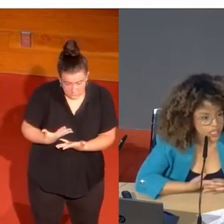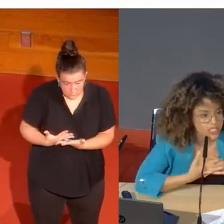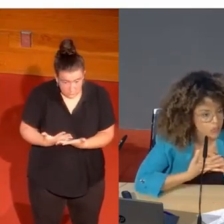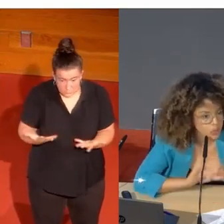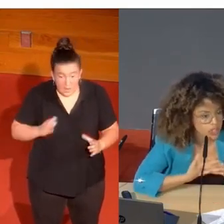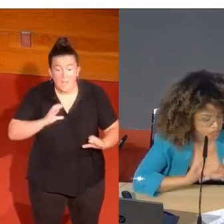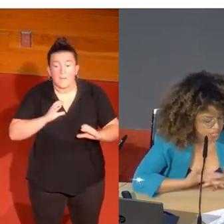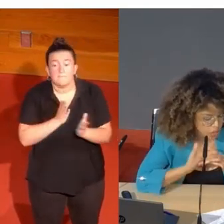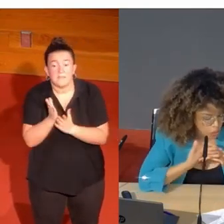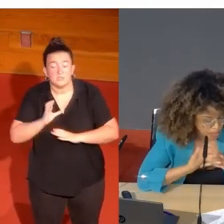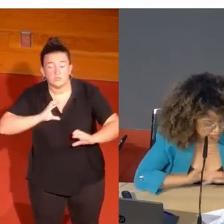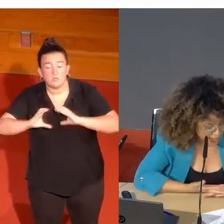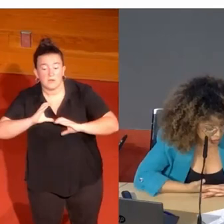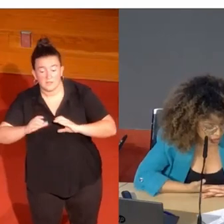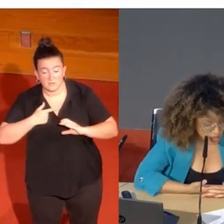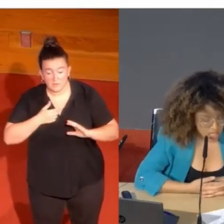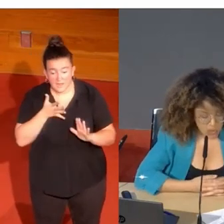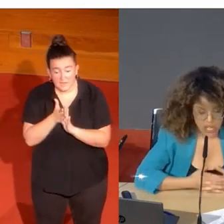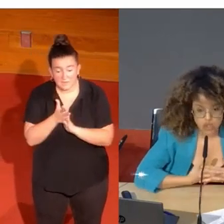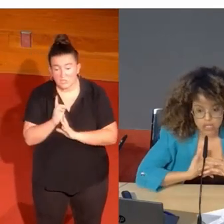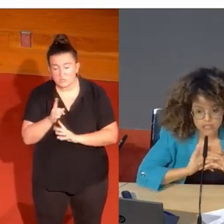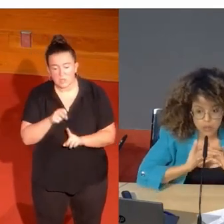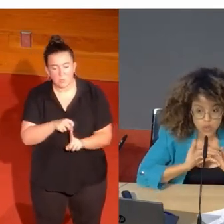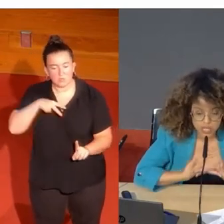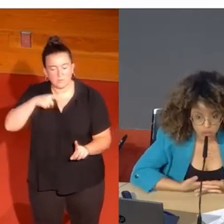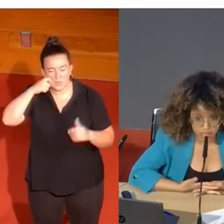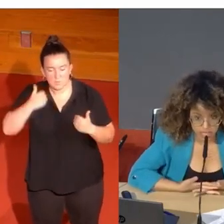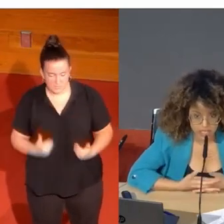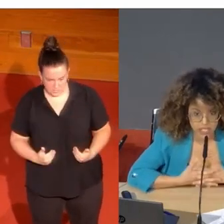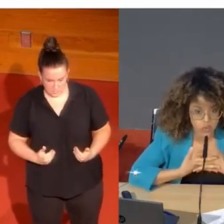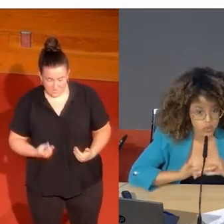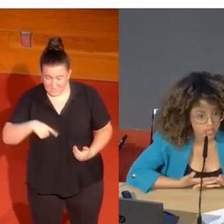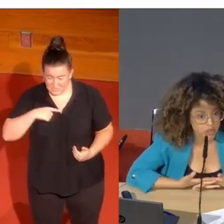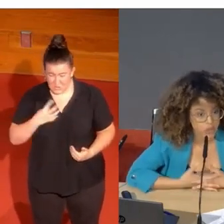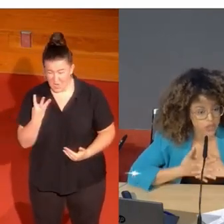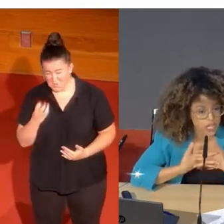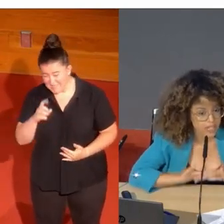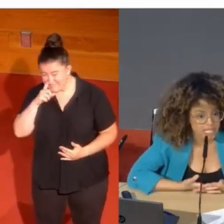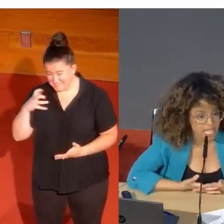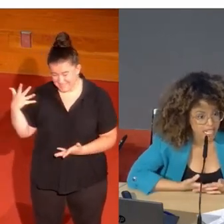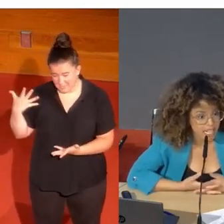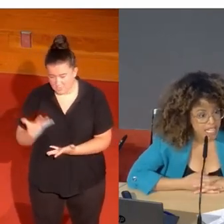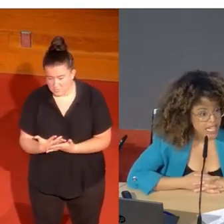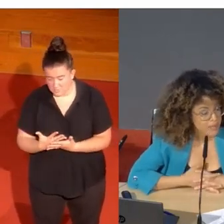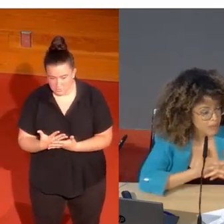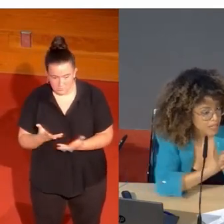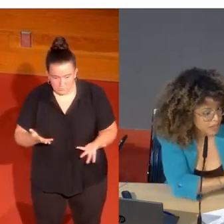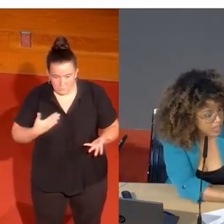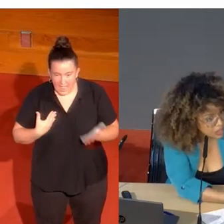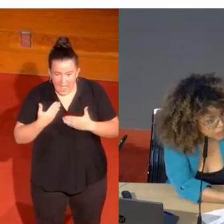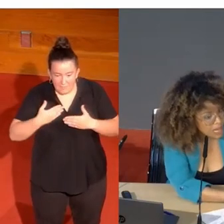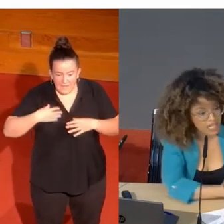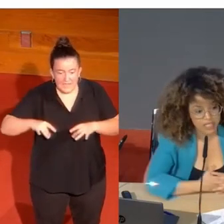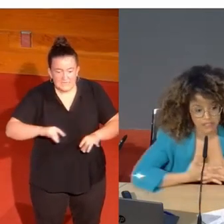solo se aborda desde el punto de vista humanitario o sea llevamos cuatro décadas escuchando que cuando se habla del Sahara es para